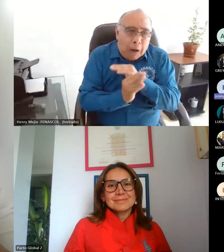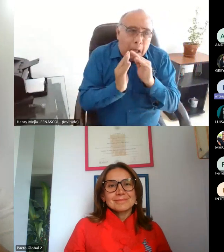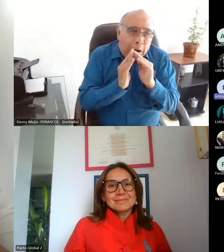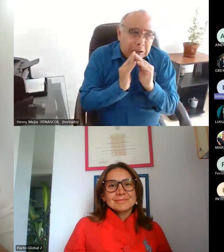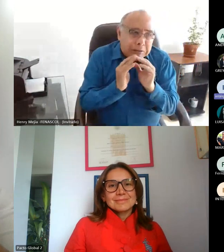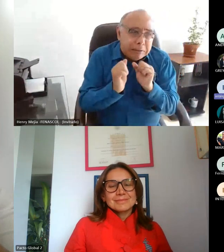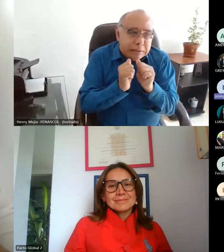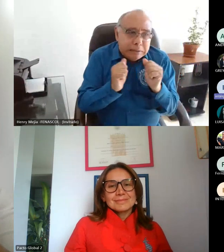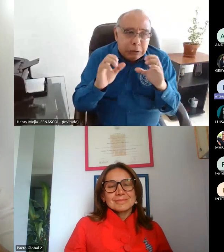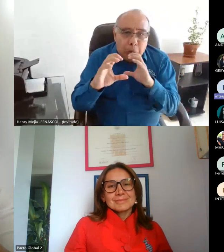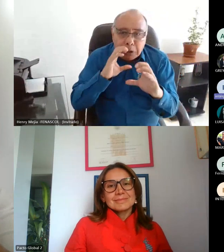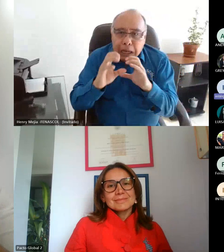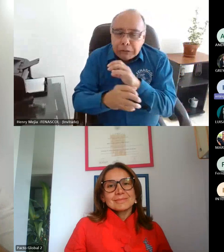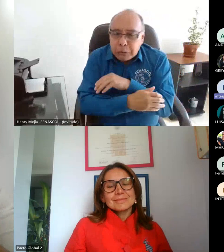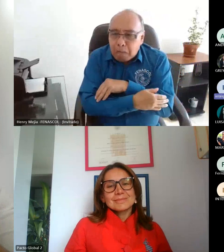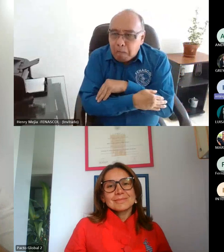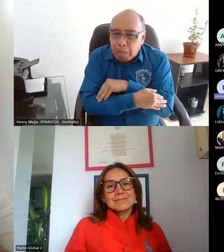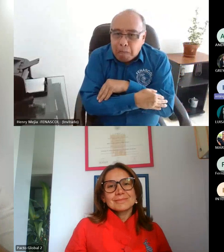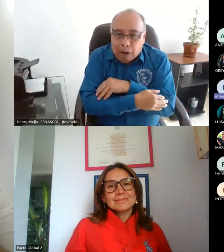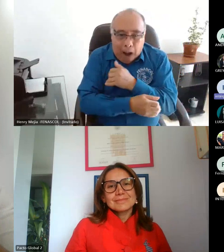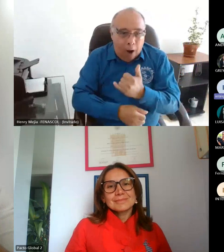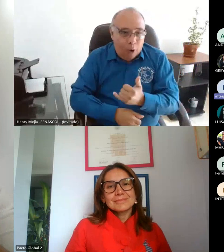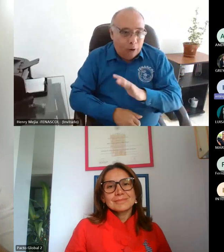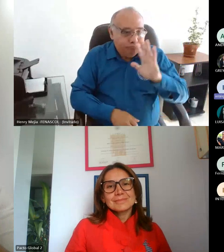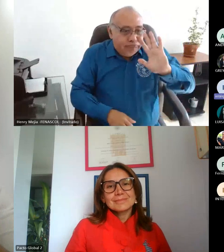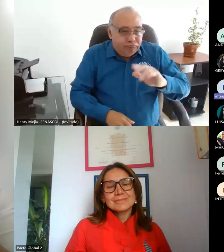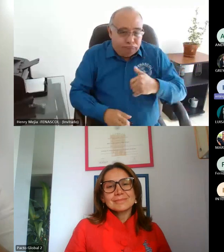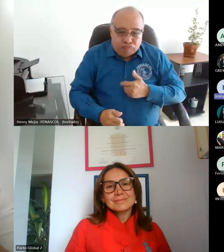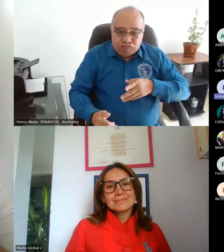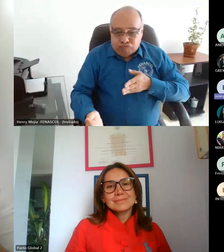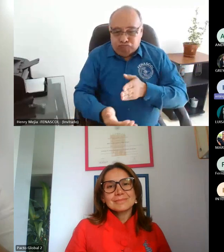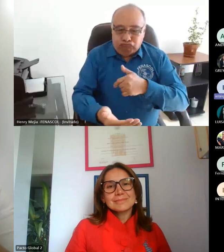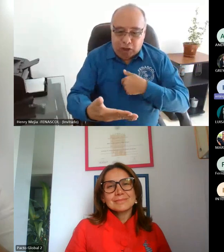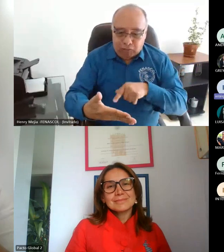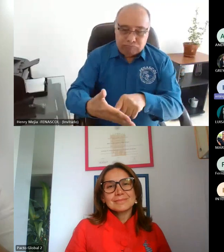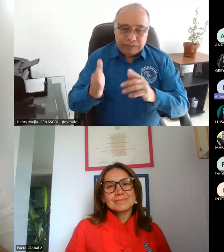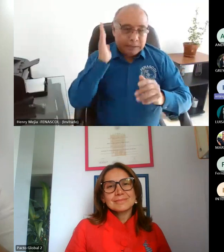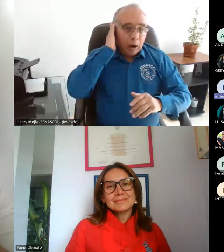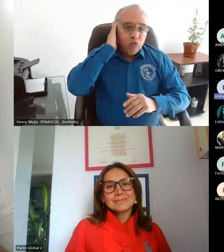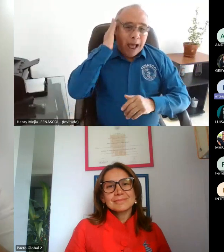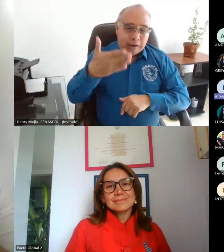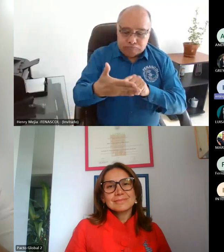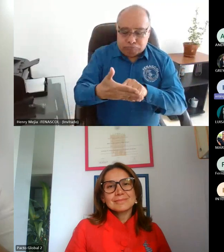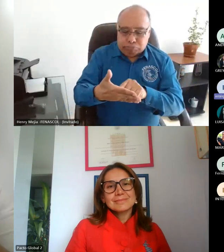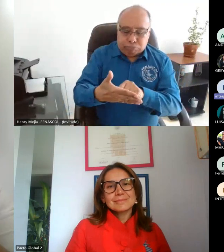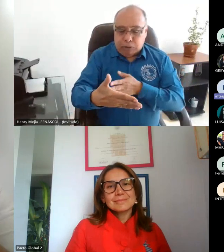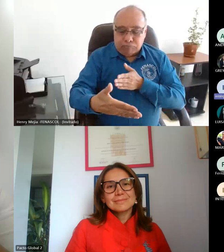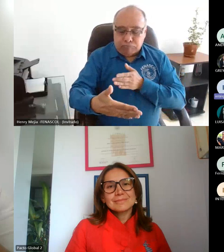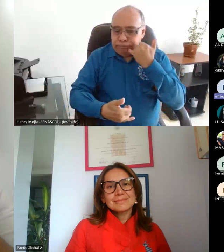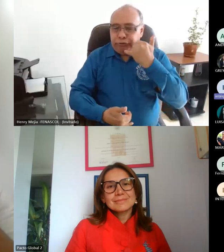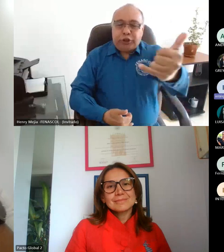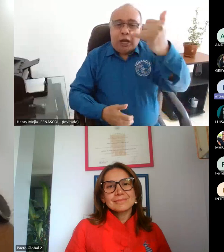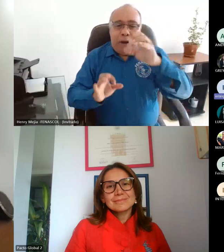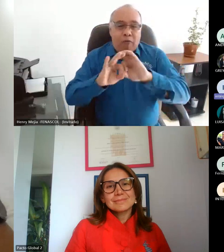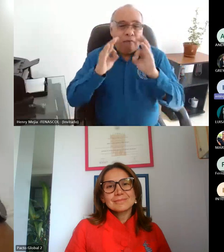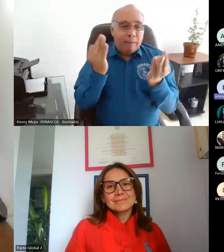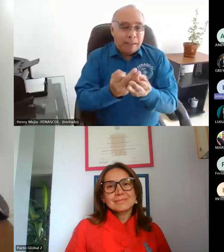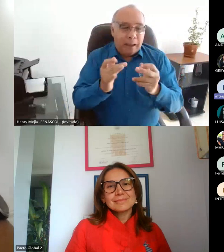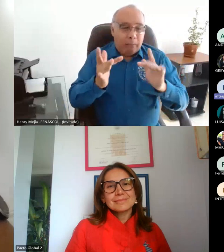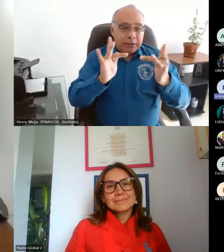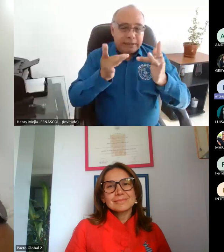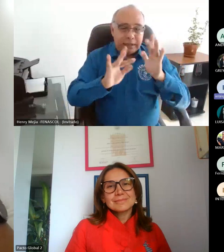sí eh un niño sordo estoy hablando de un niño sordo de 6 años Llamando a sus familiares desde un celular